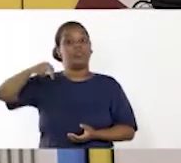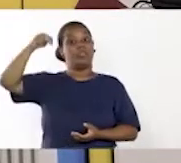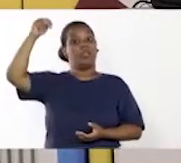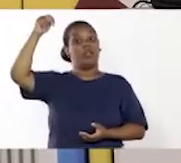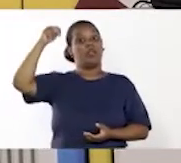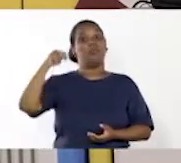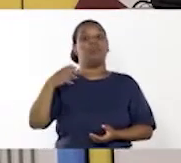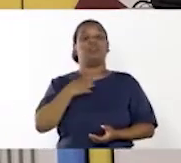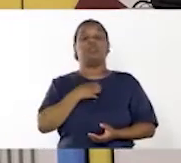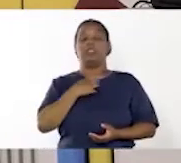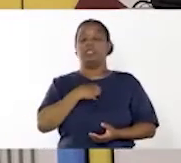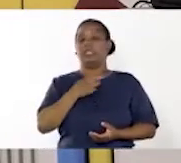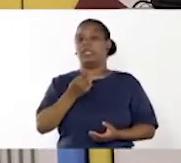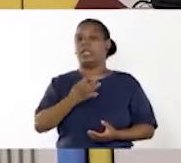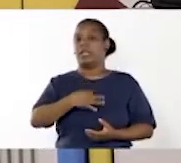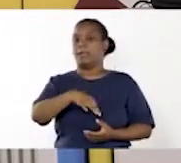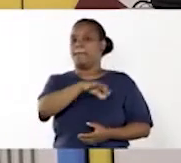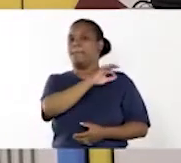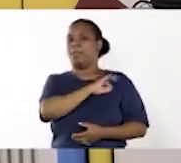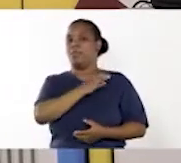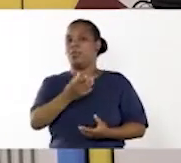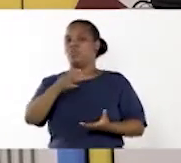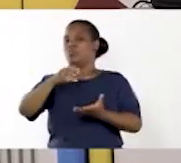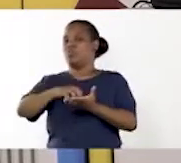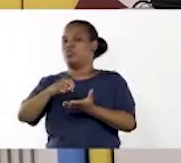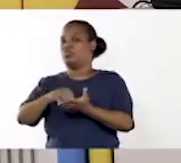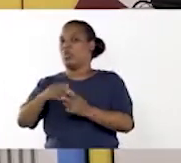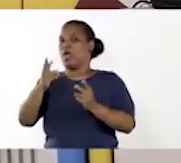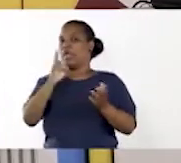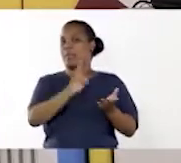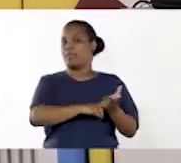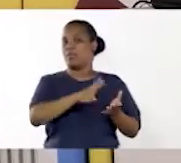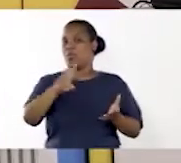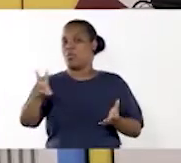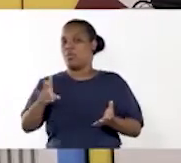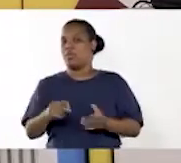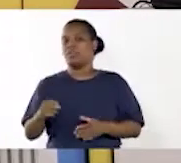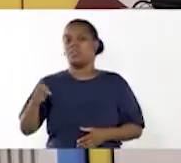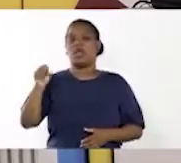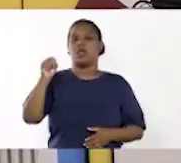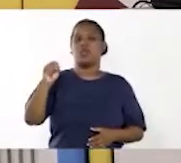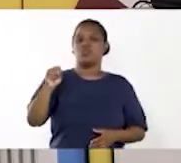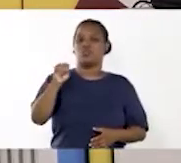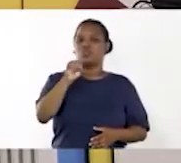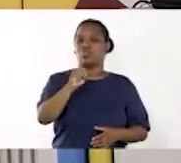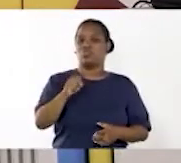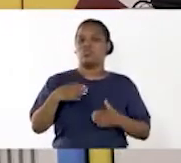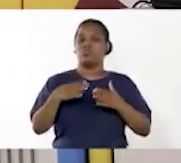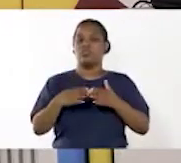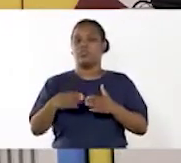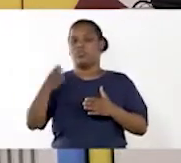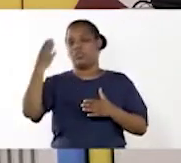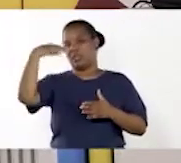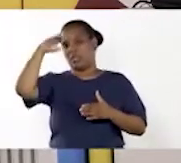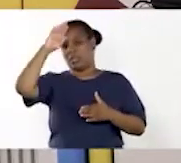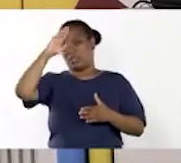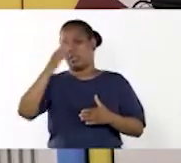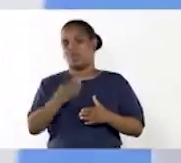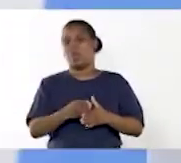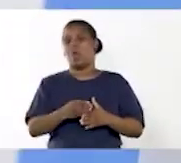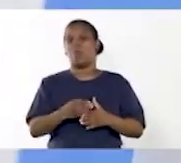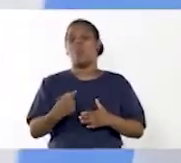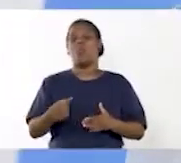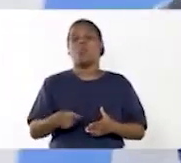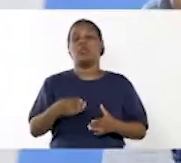X poblaciones, X ciudades, X provincias, y al sur está Santiago, está Guantánamo,